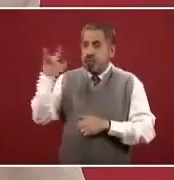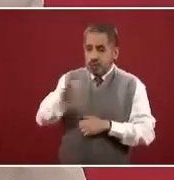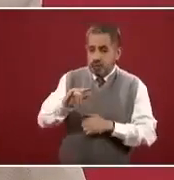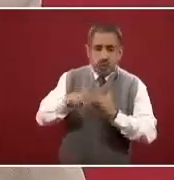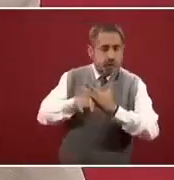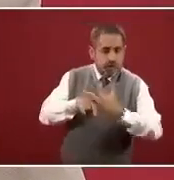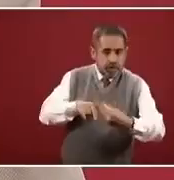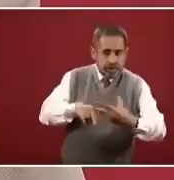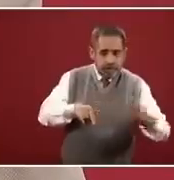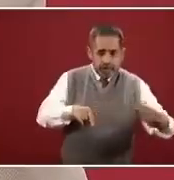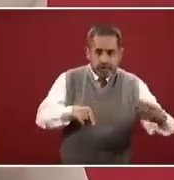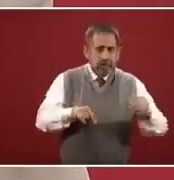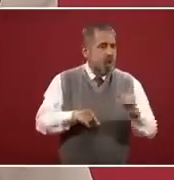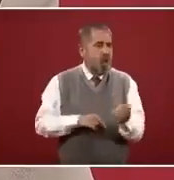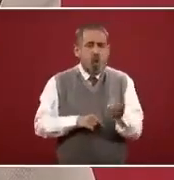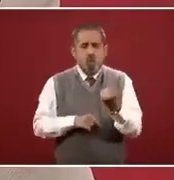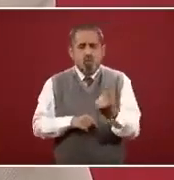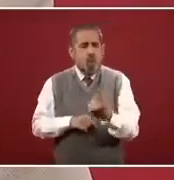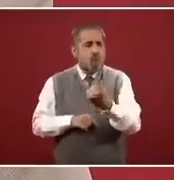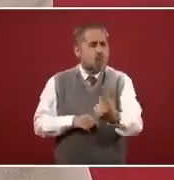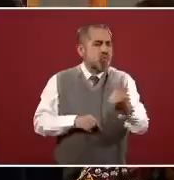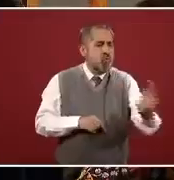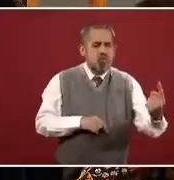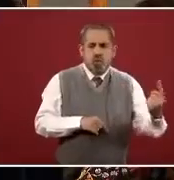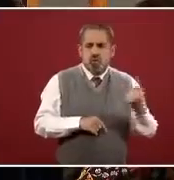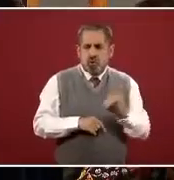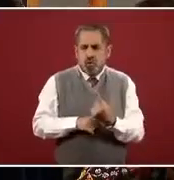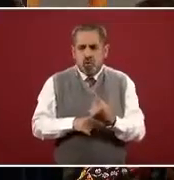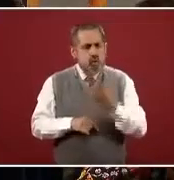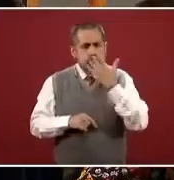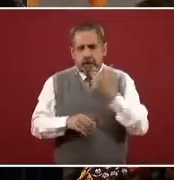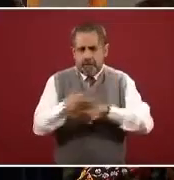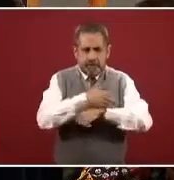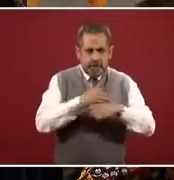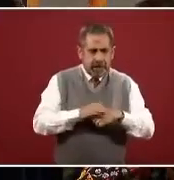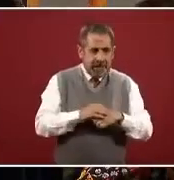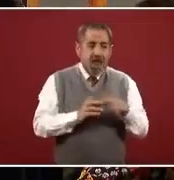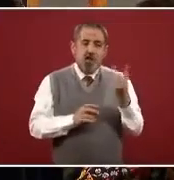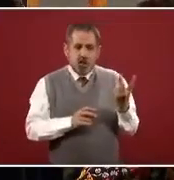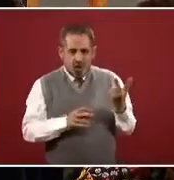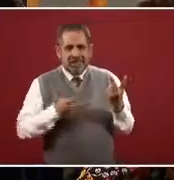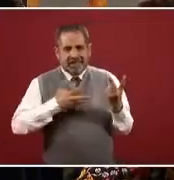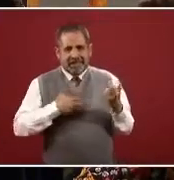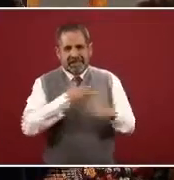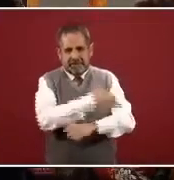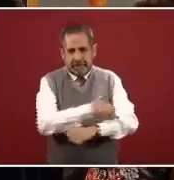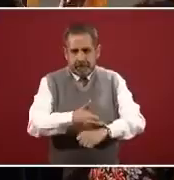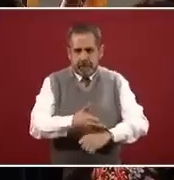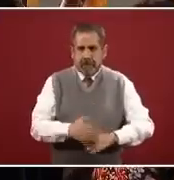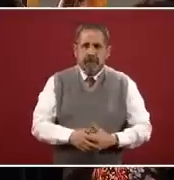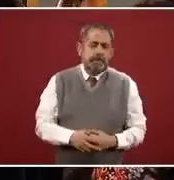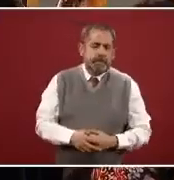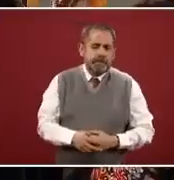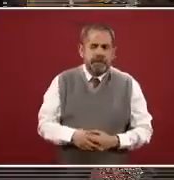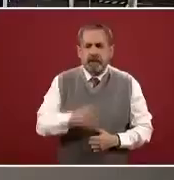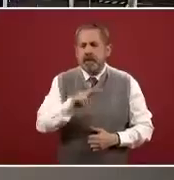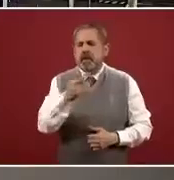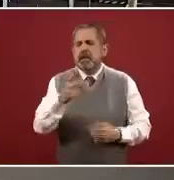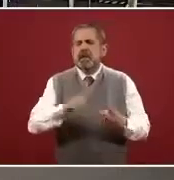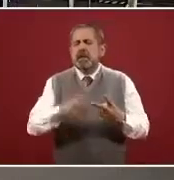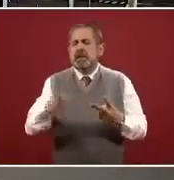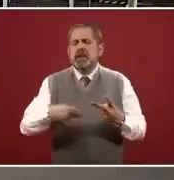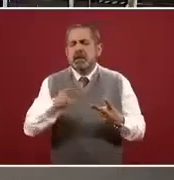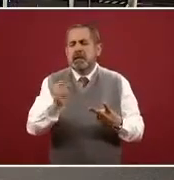casos únicos para un caso confirmado que en su momento se detectó, ¿no? Y había una segunda